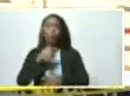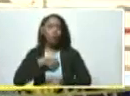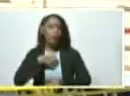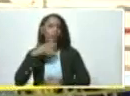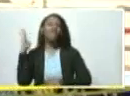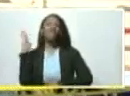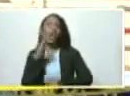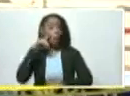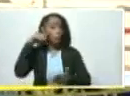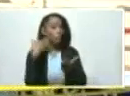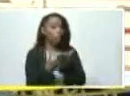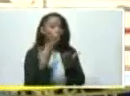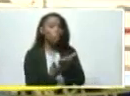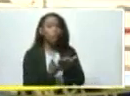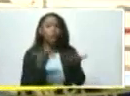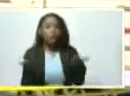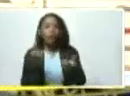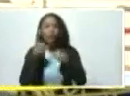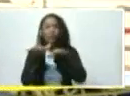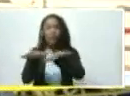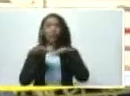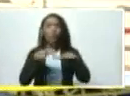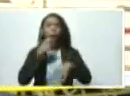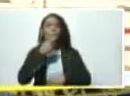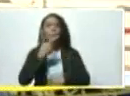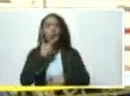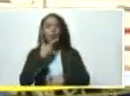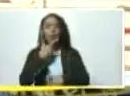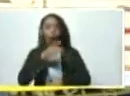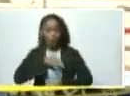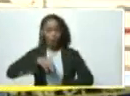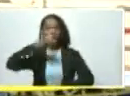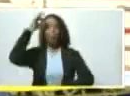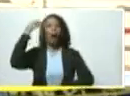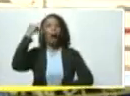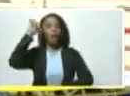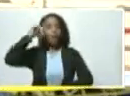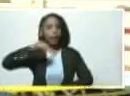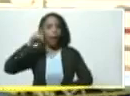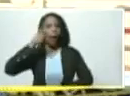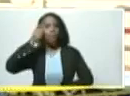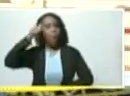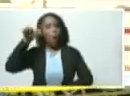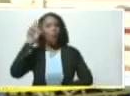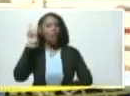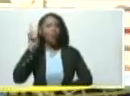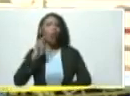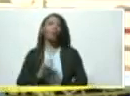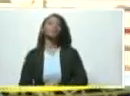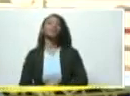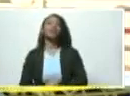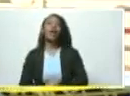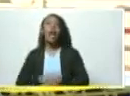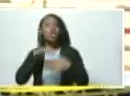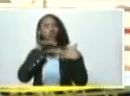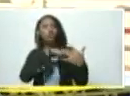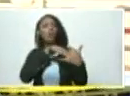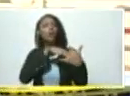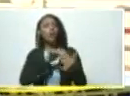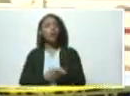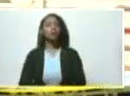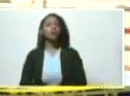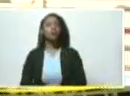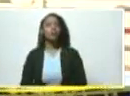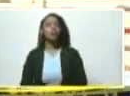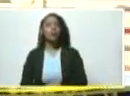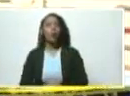venir a ver la hermosura del alma que tiene el pueblo de Venezuela en su batalla